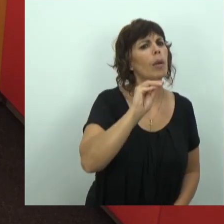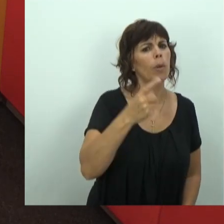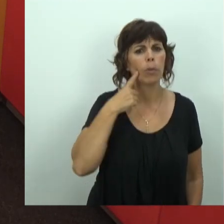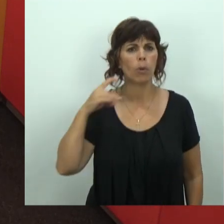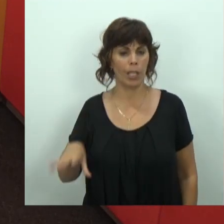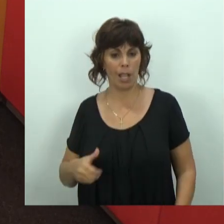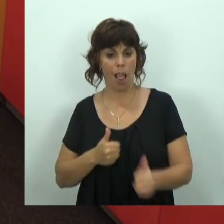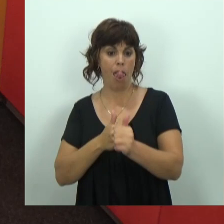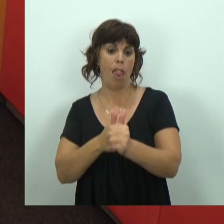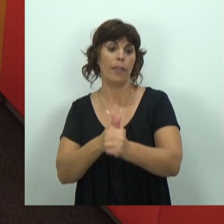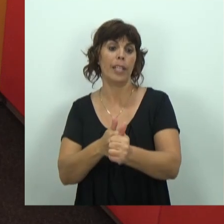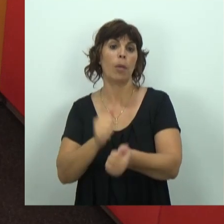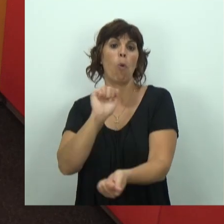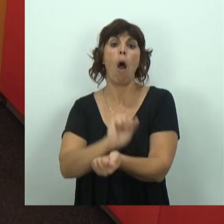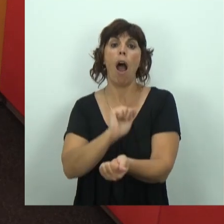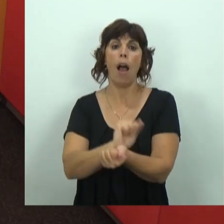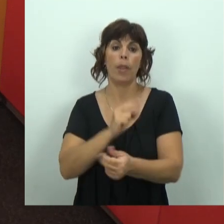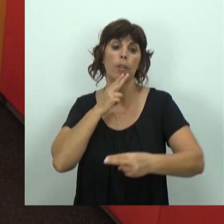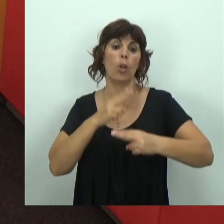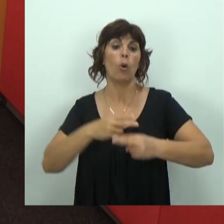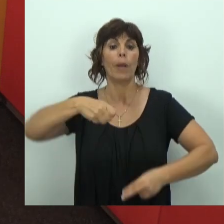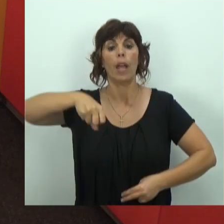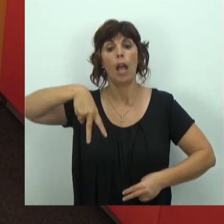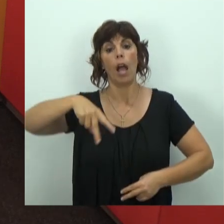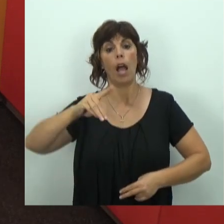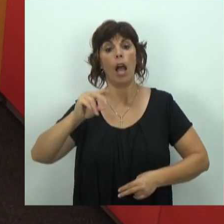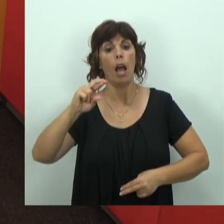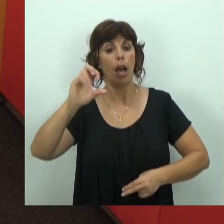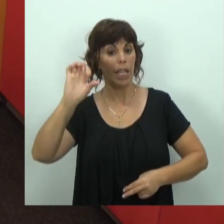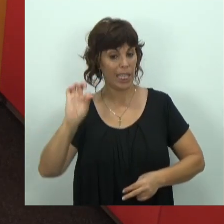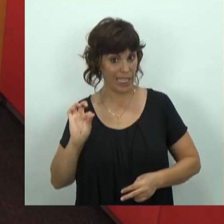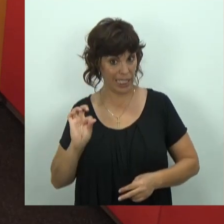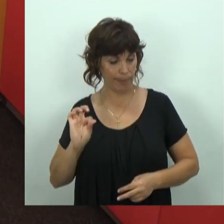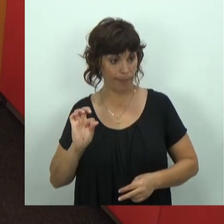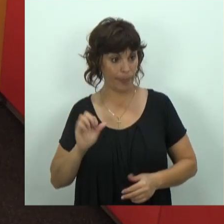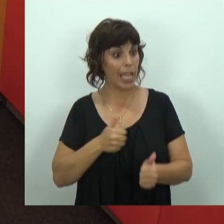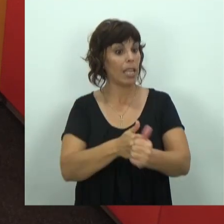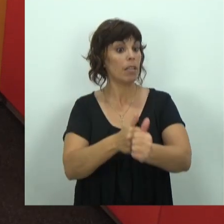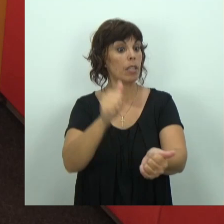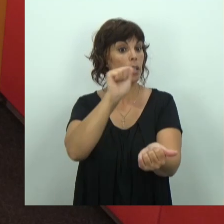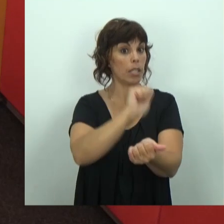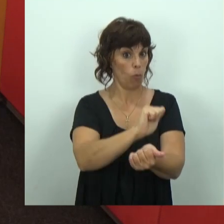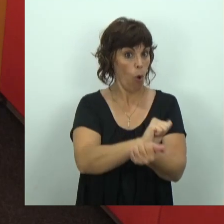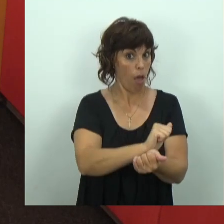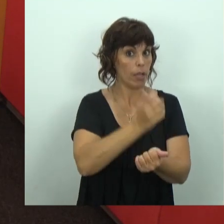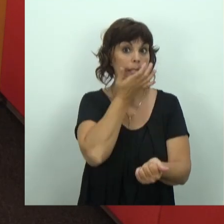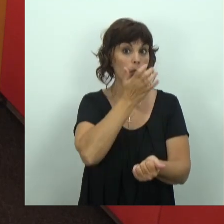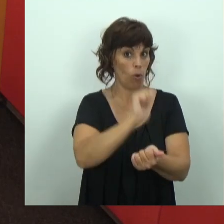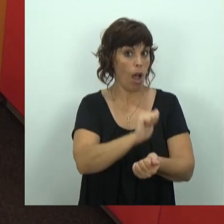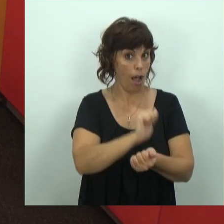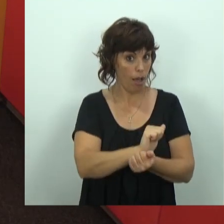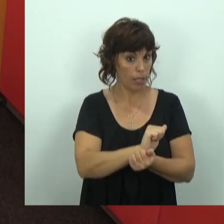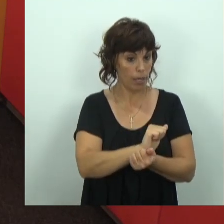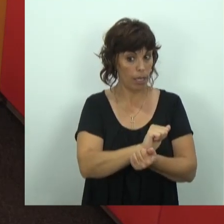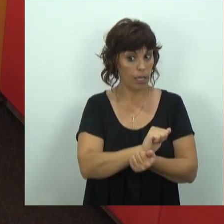único de los apóstoles al principio que conocía a Juan y estuvo cerca de él, fue